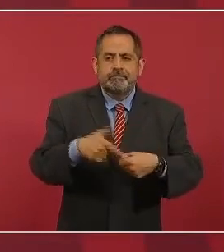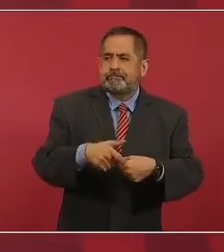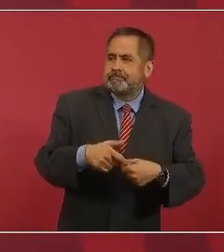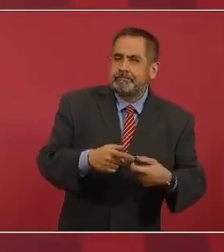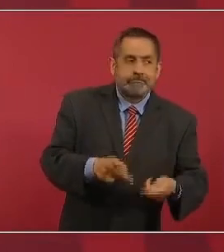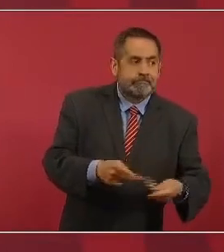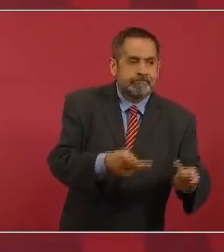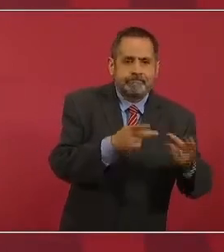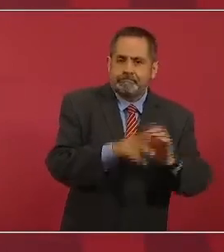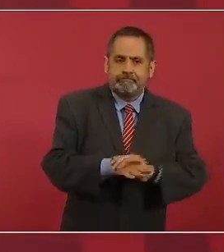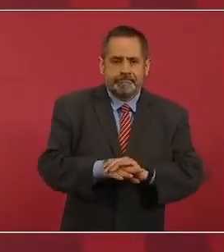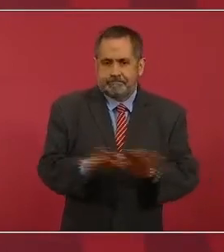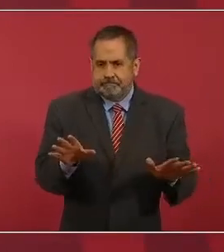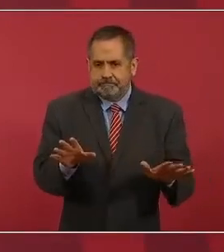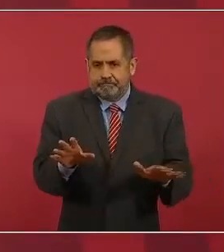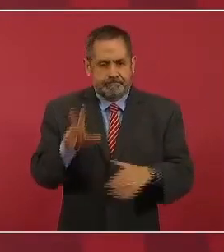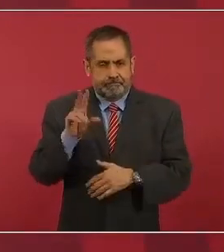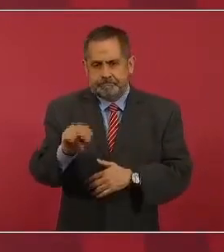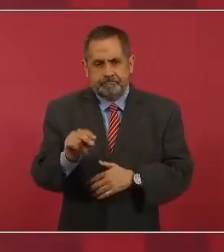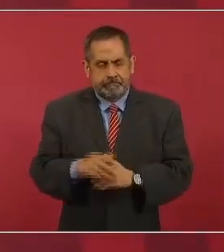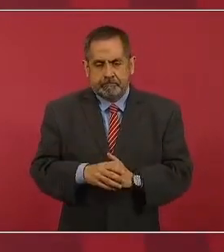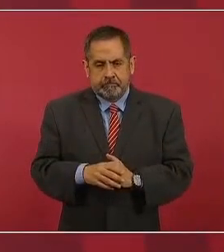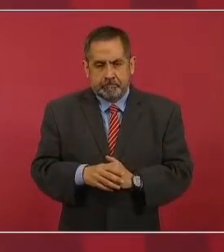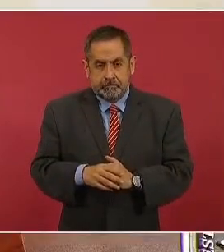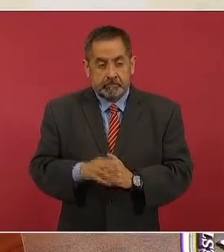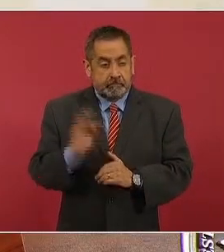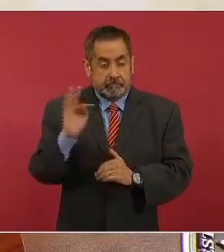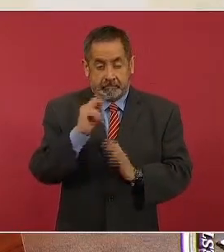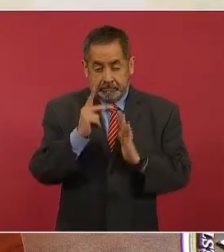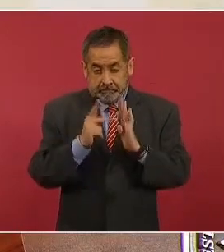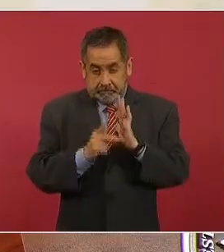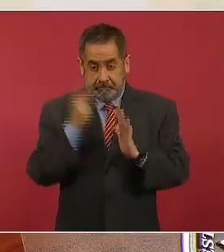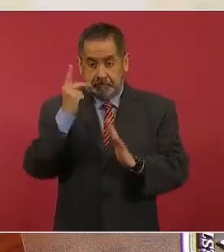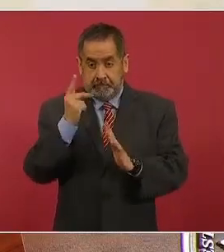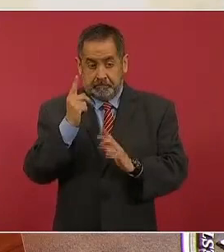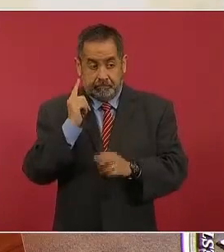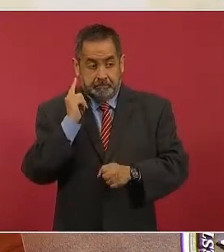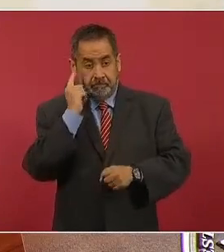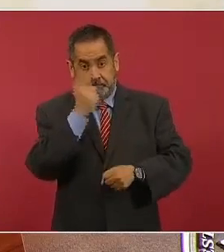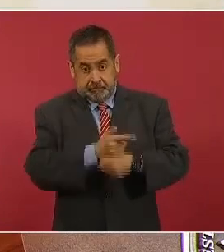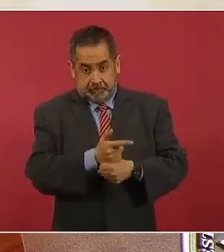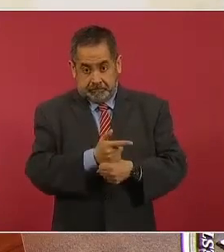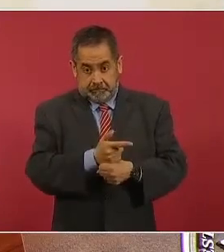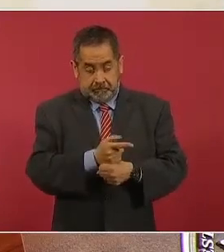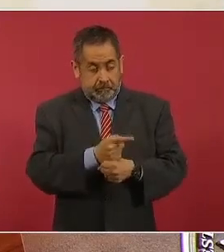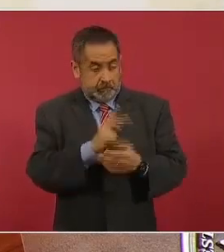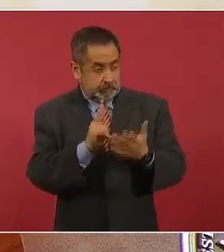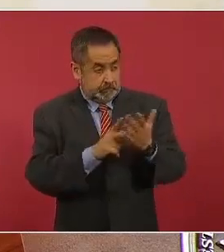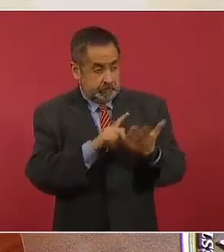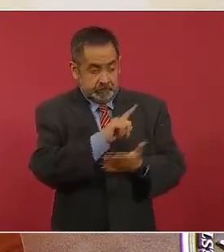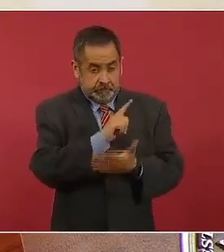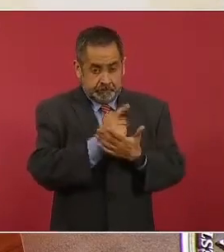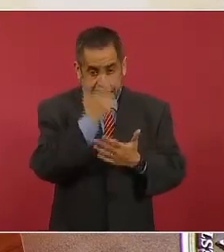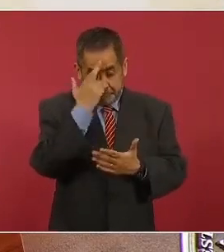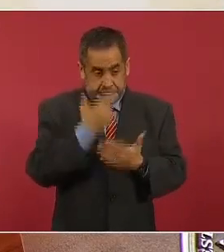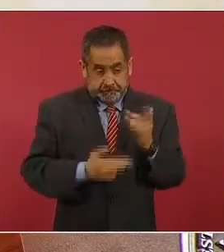y que si se vuelve a cometer un